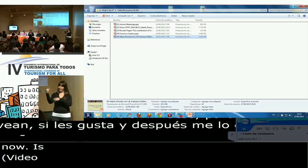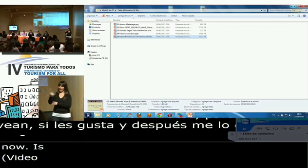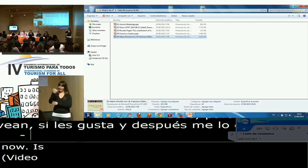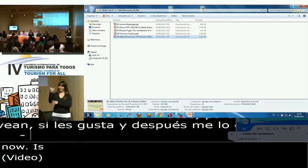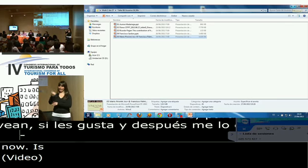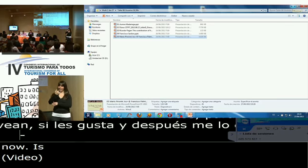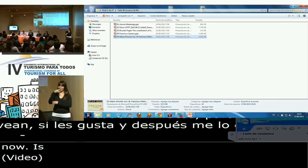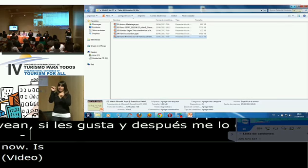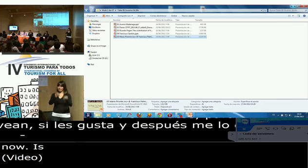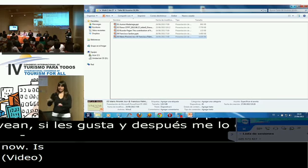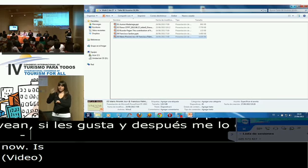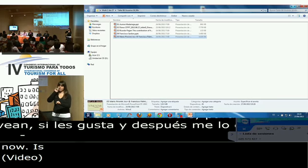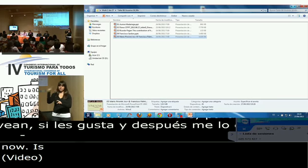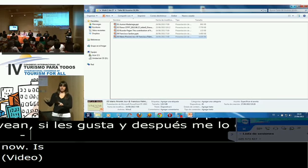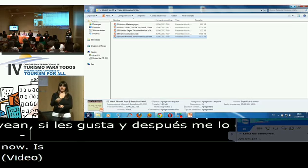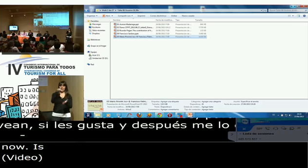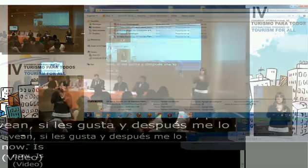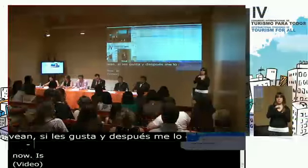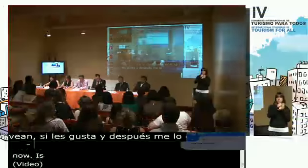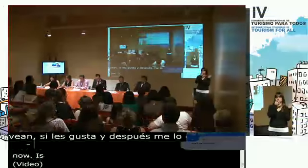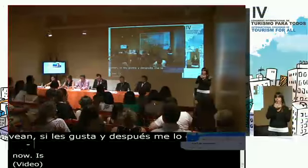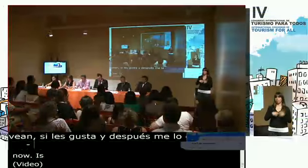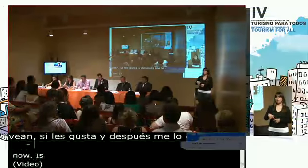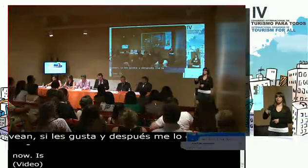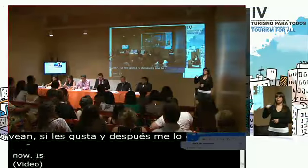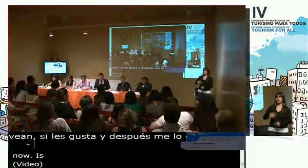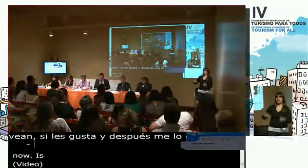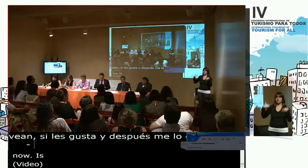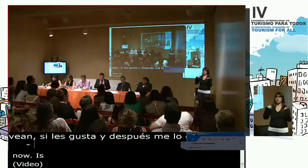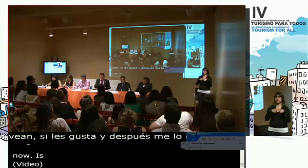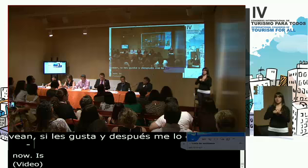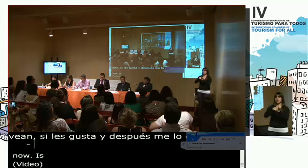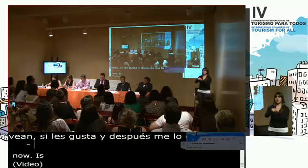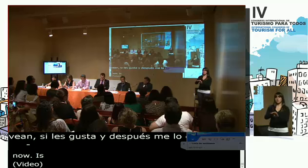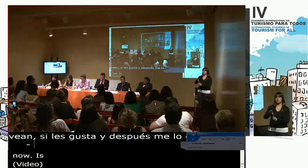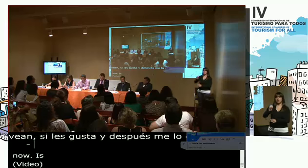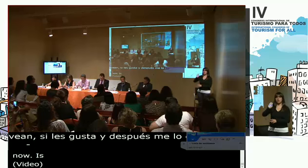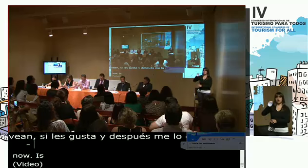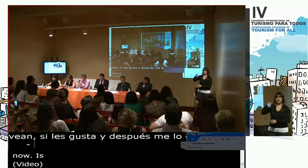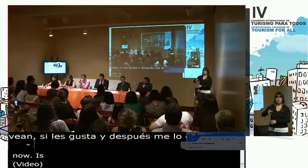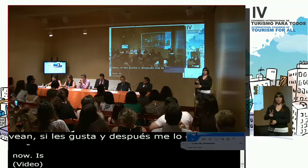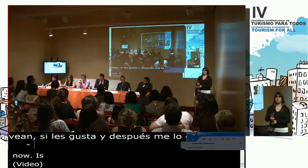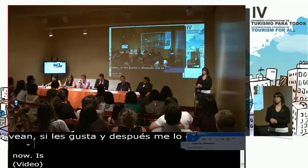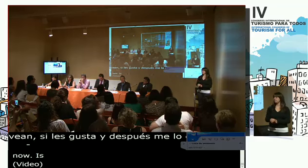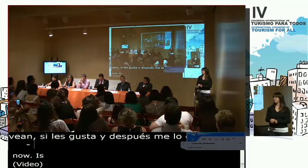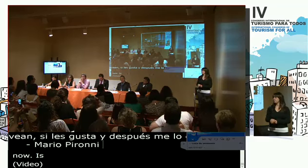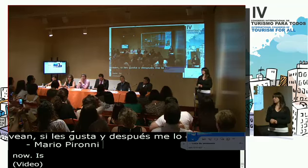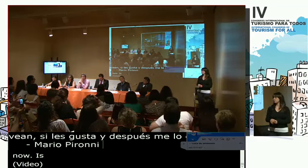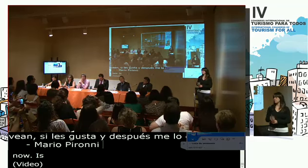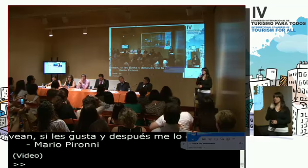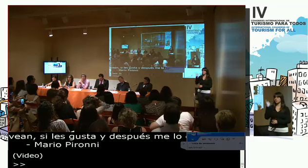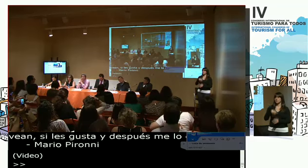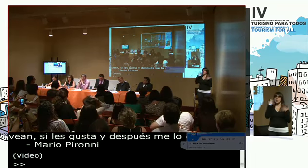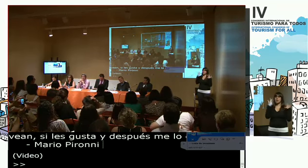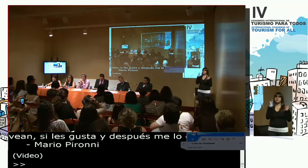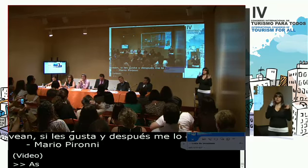Autónoma de Buenos Aires, fundraising del Alto Comisionado de las Naciones Unidas para los Refugiados, ACNUR, jefe de asesores del Ente de Turismo de la Ciudad Autónoma de Buenos